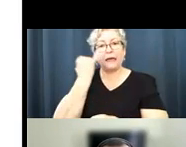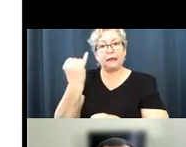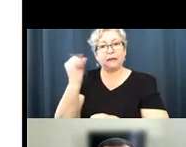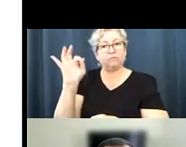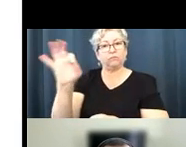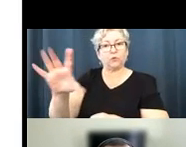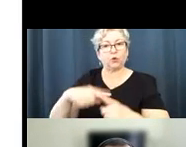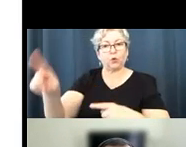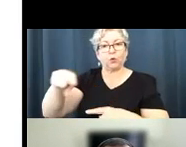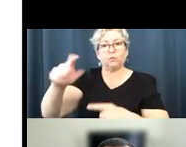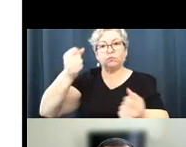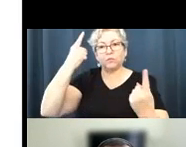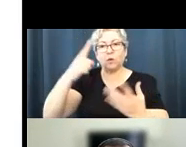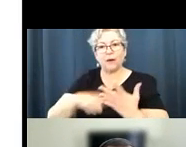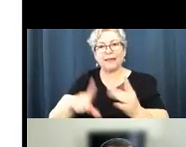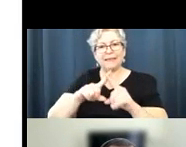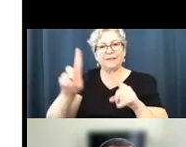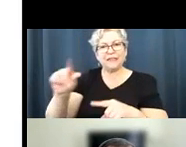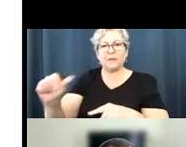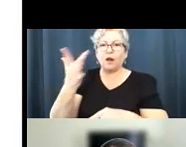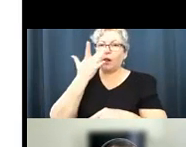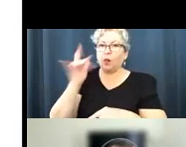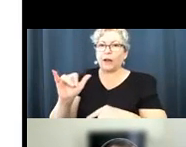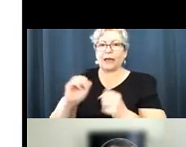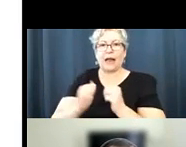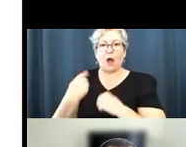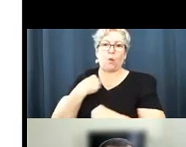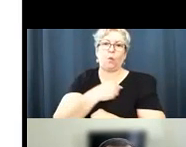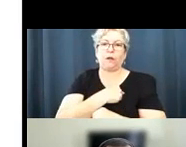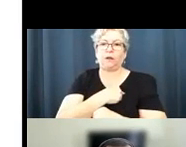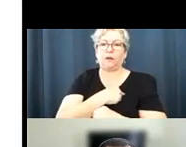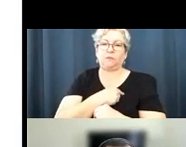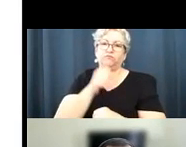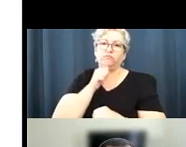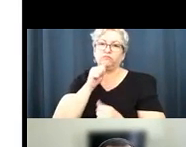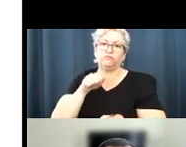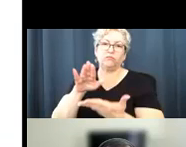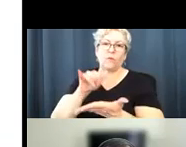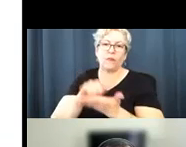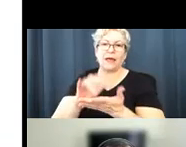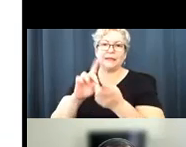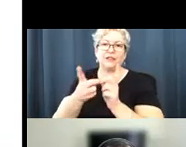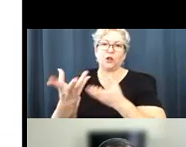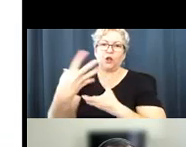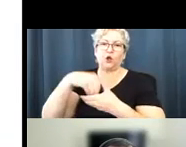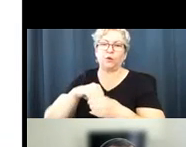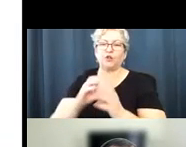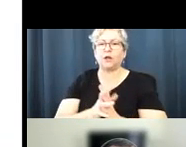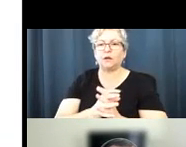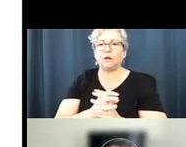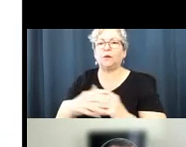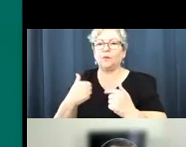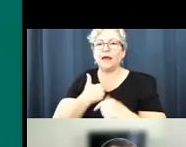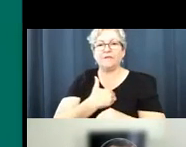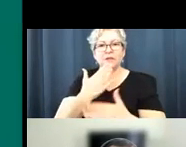queremos presentarles la idea de cuáles son las distintas discapacidades y cómo las podemos lidiar con ellas en cuanto a